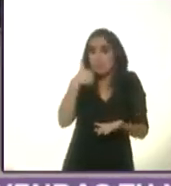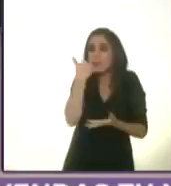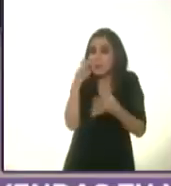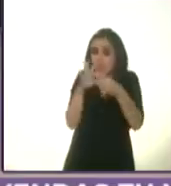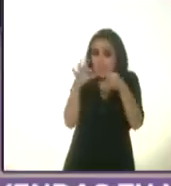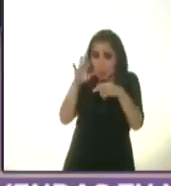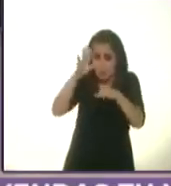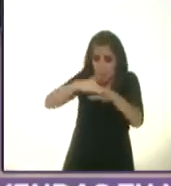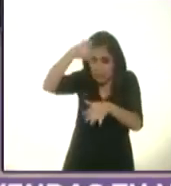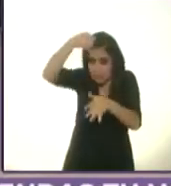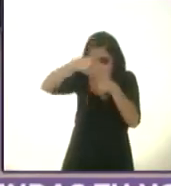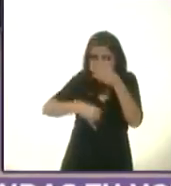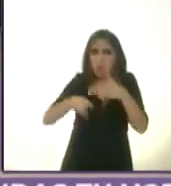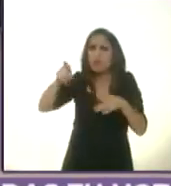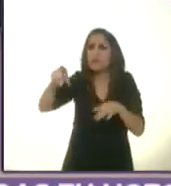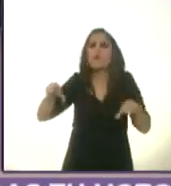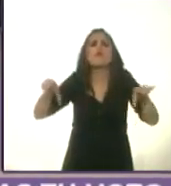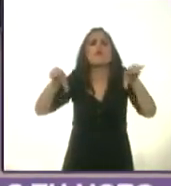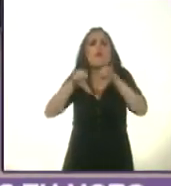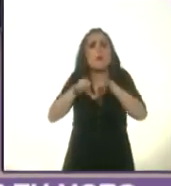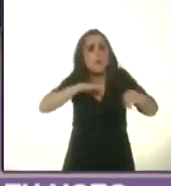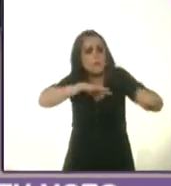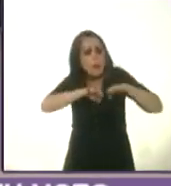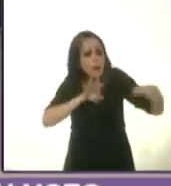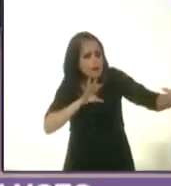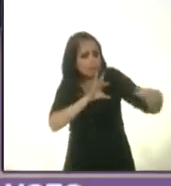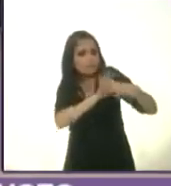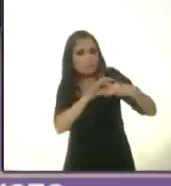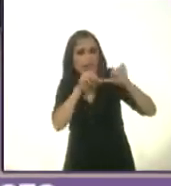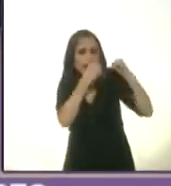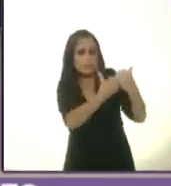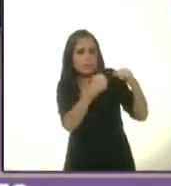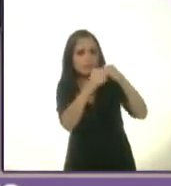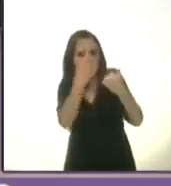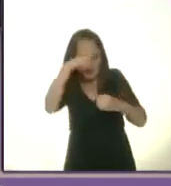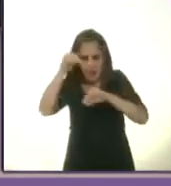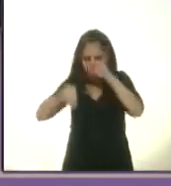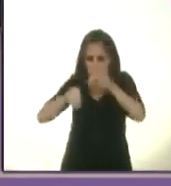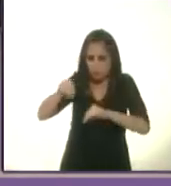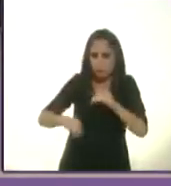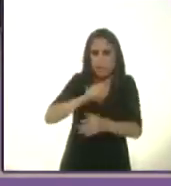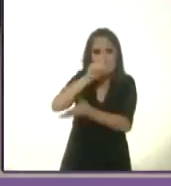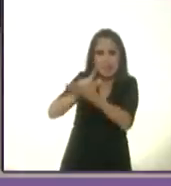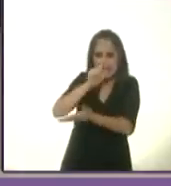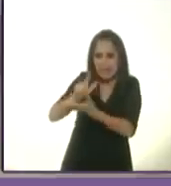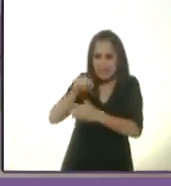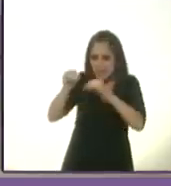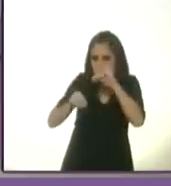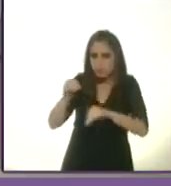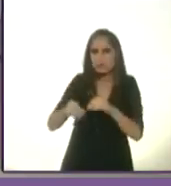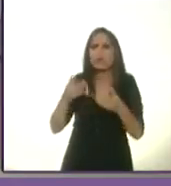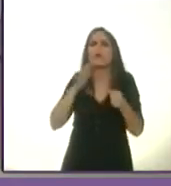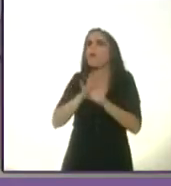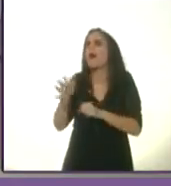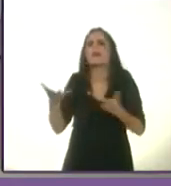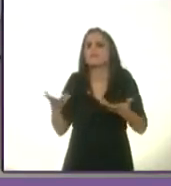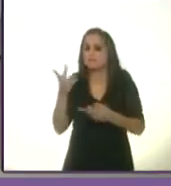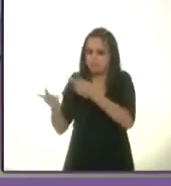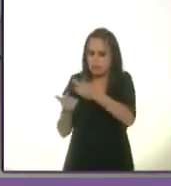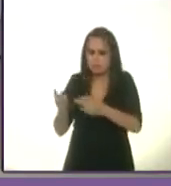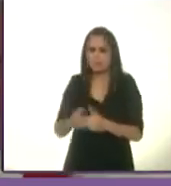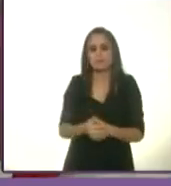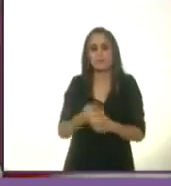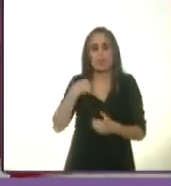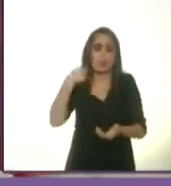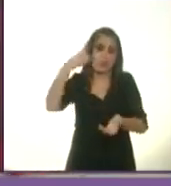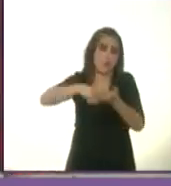como trabajaría con éstas en el diseño de las políticas públicas y en cuáles bueno yo desde hace